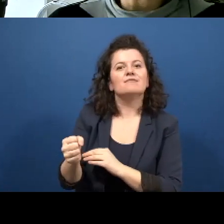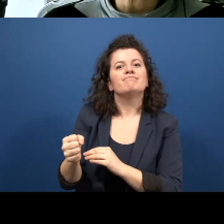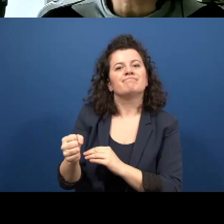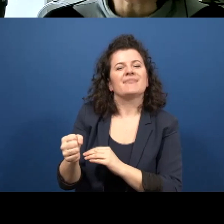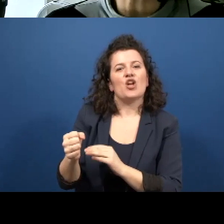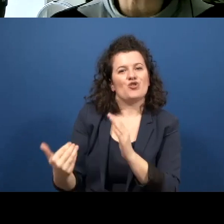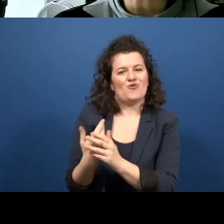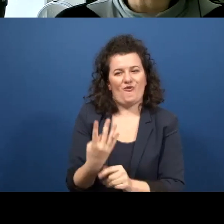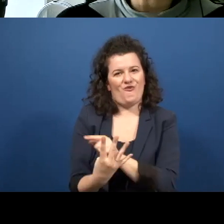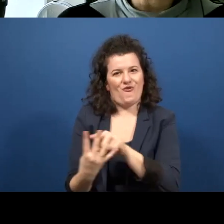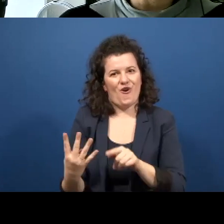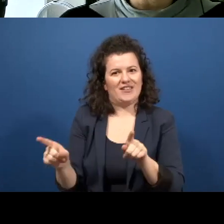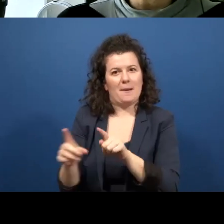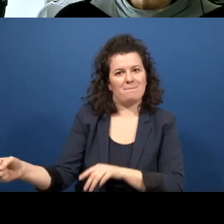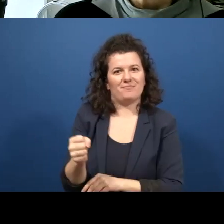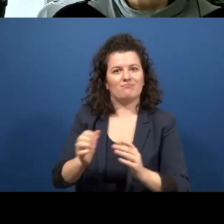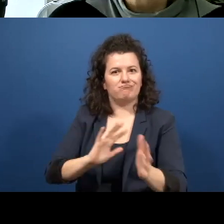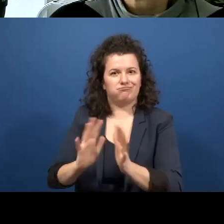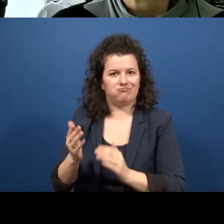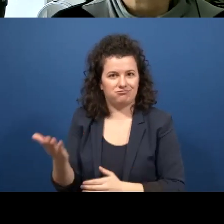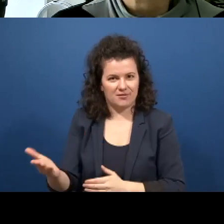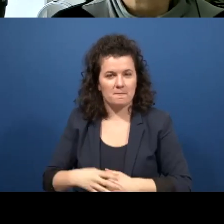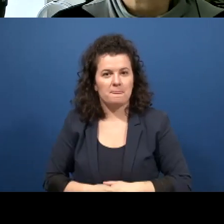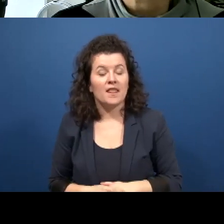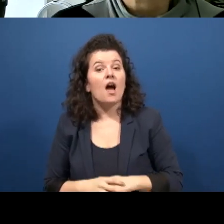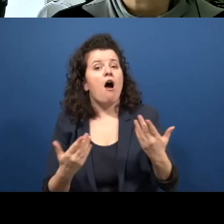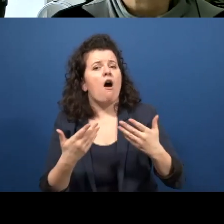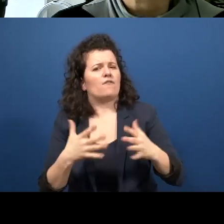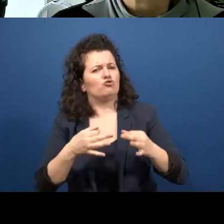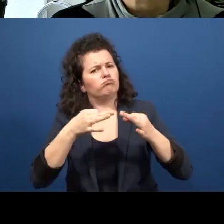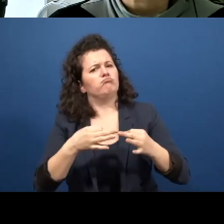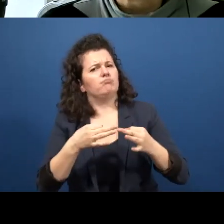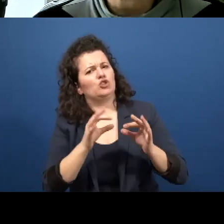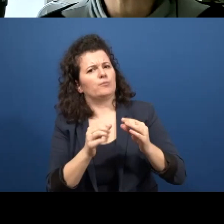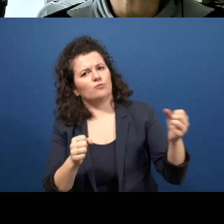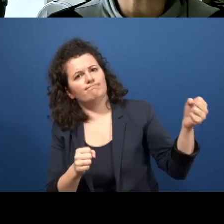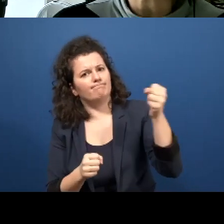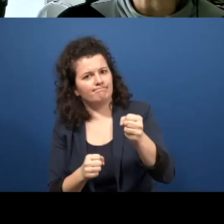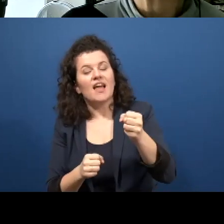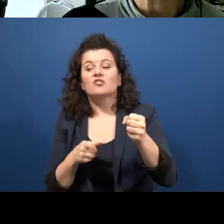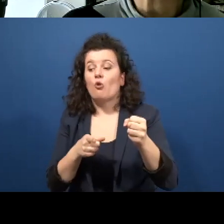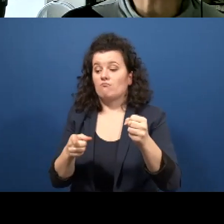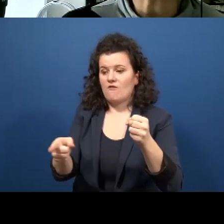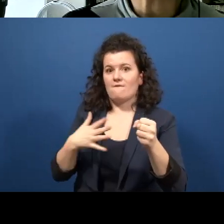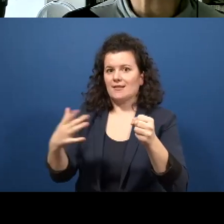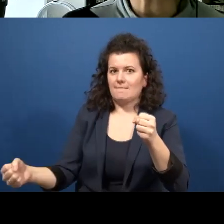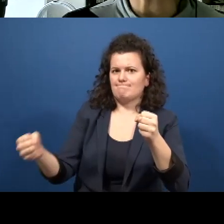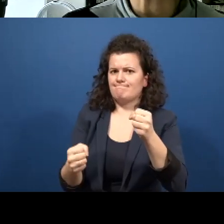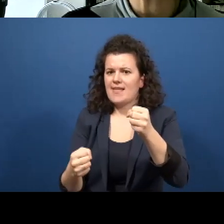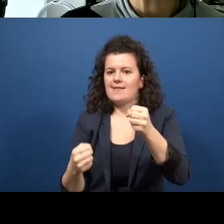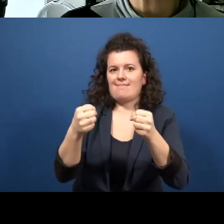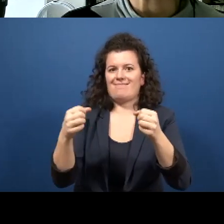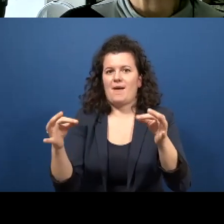pudimos agregar a estos intérpretes a SCIC. Entonces, bueno, tienen ya contratos y el plan es que ya